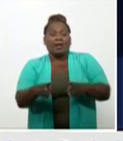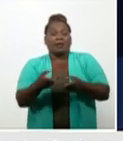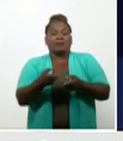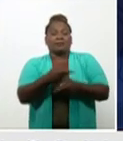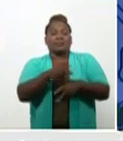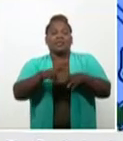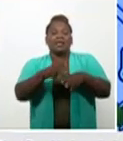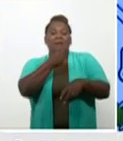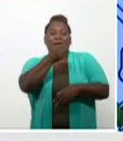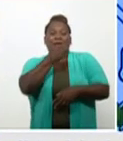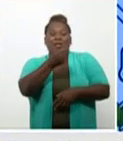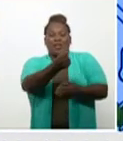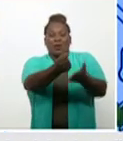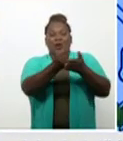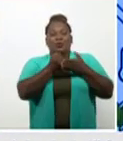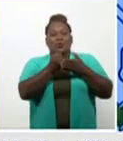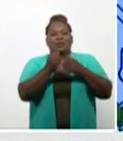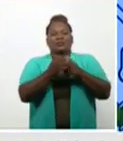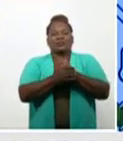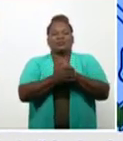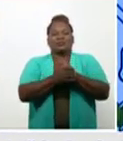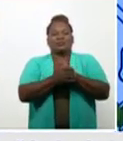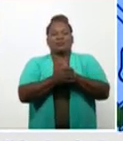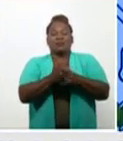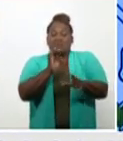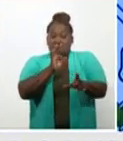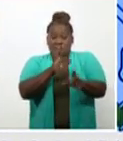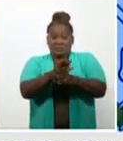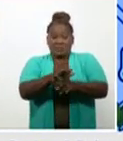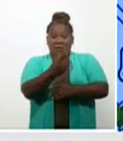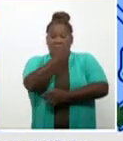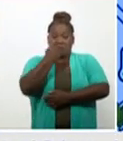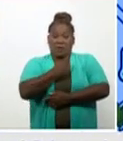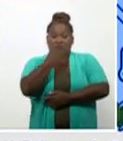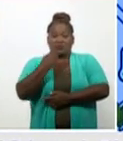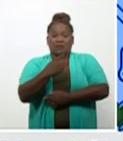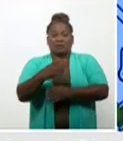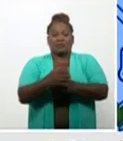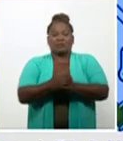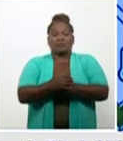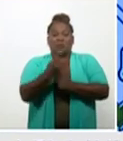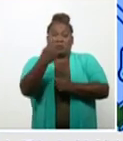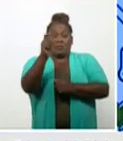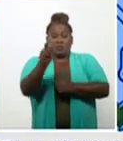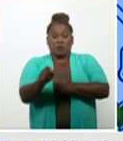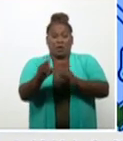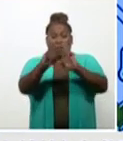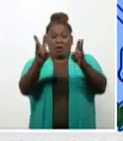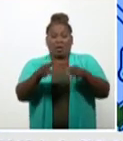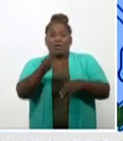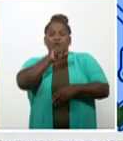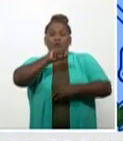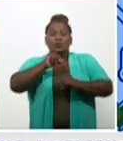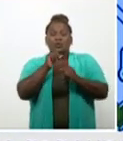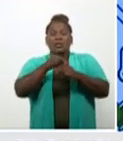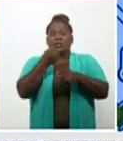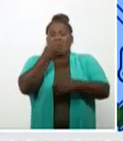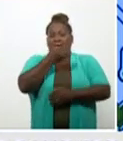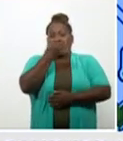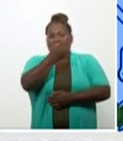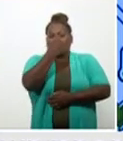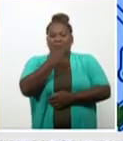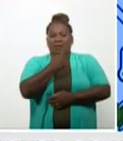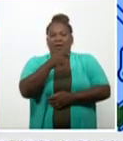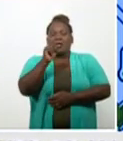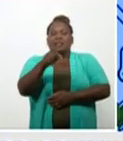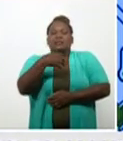en esa situación. Con su permiso entonces, doctor, comenzamos la ronda de preguntas. Un usuario en redes sociales pregunta lo siguiente: ¿existe alguna